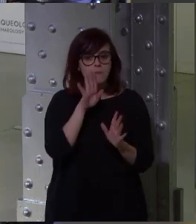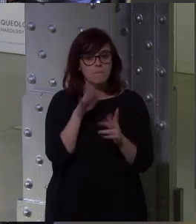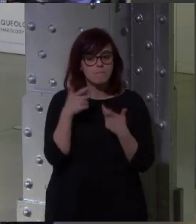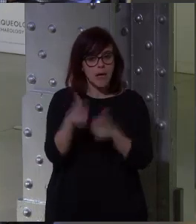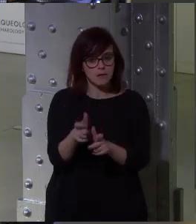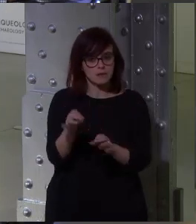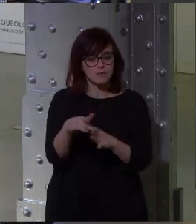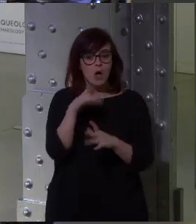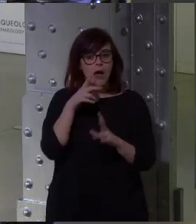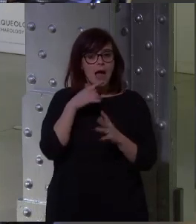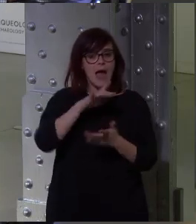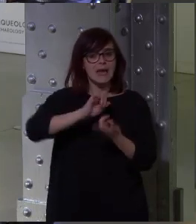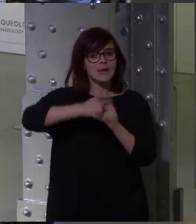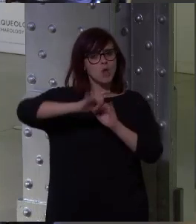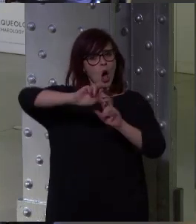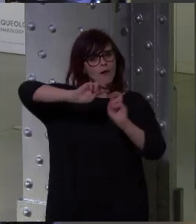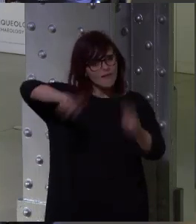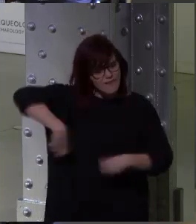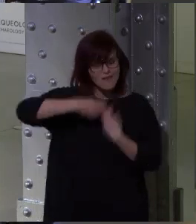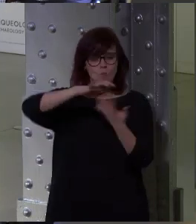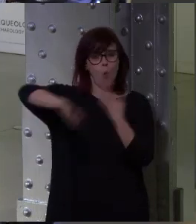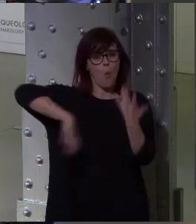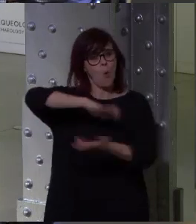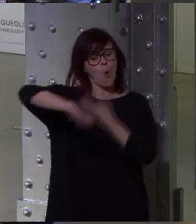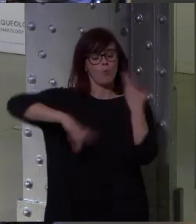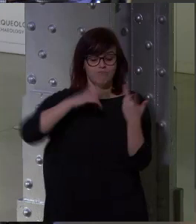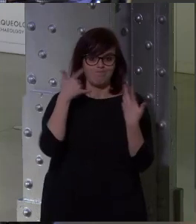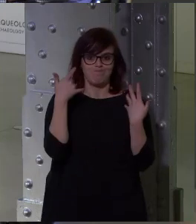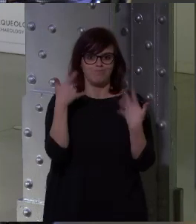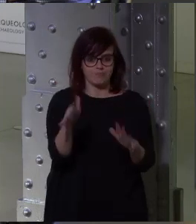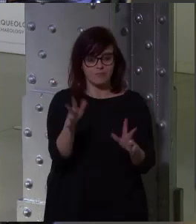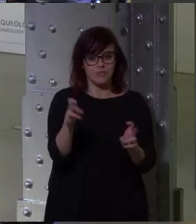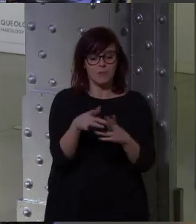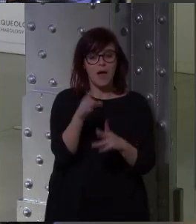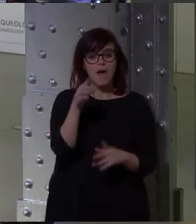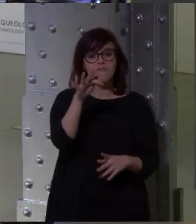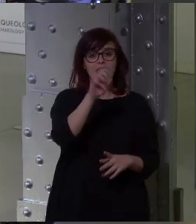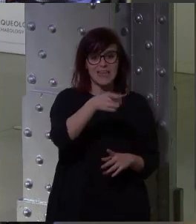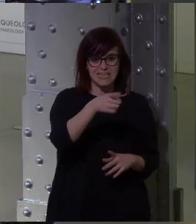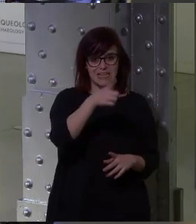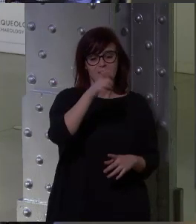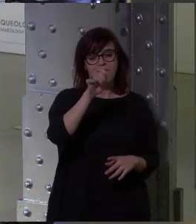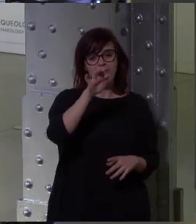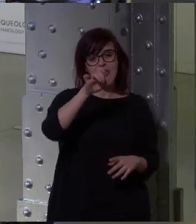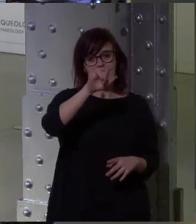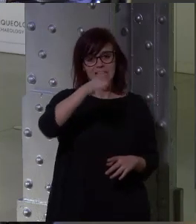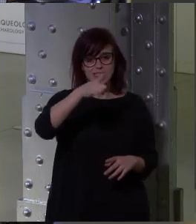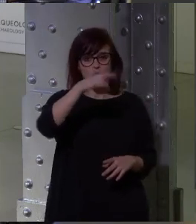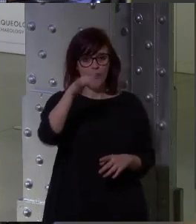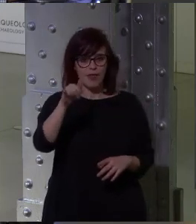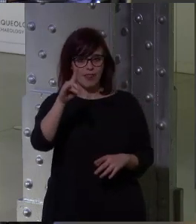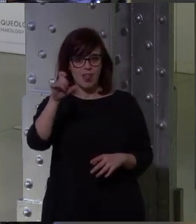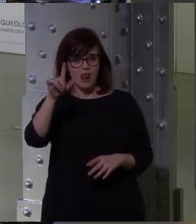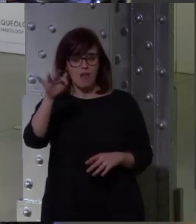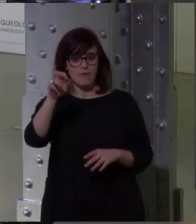como cambios revolucionarios a lo largo de la historia, como antes hablaba Félix Rodríguez de la Fuente, fue un pequeño cambio revolucionario,